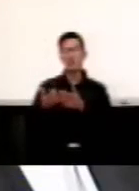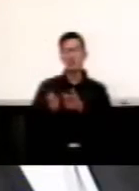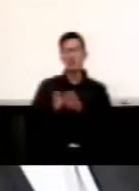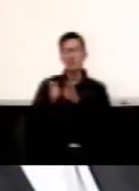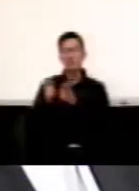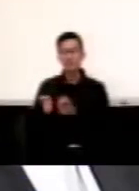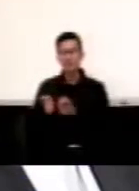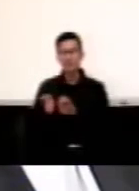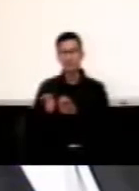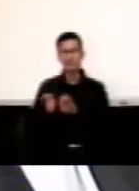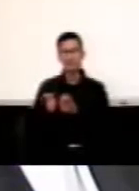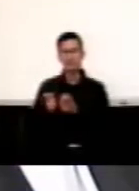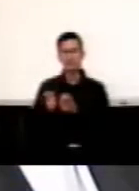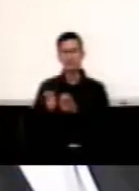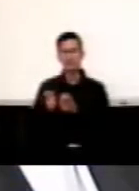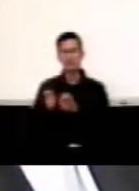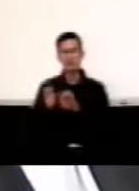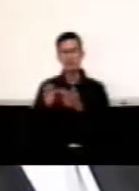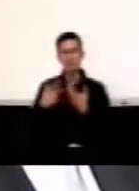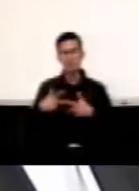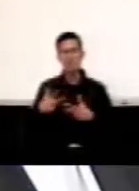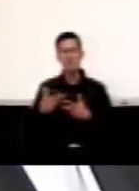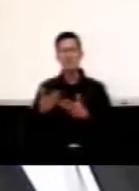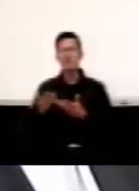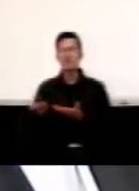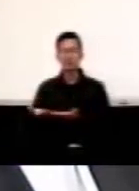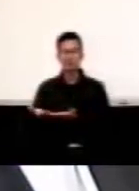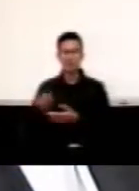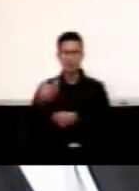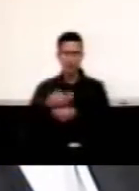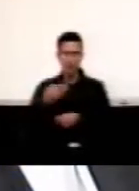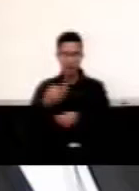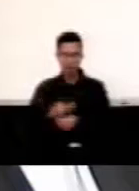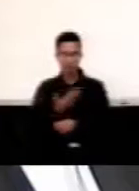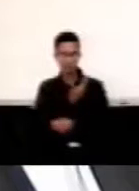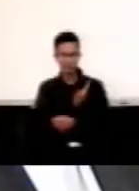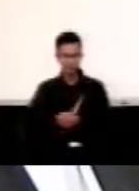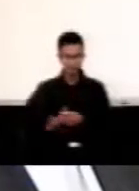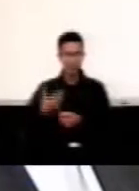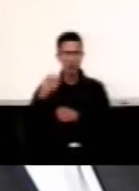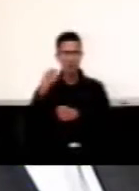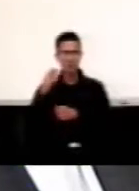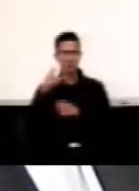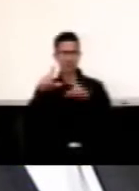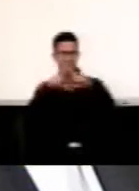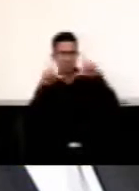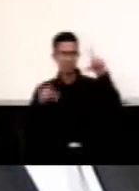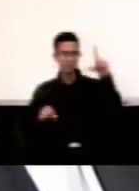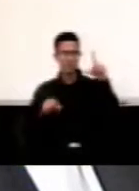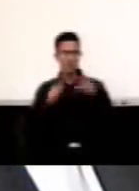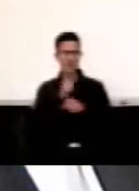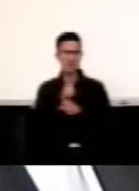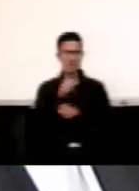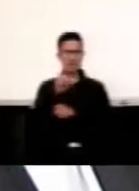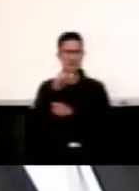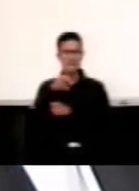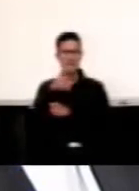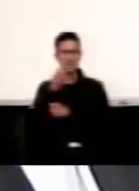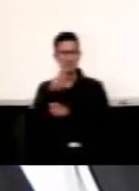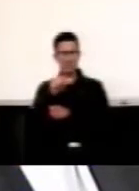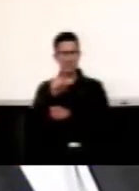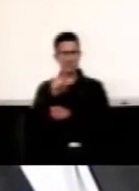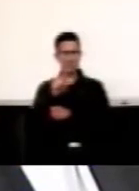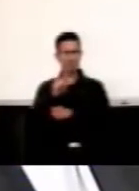una figura representativa, que en este caso es el actual presidente de la República, el licenciado Andrés Manuel López Obrador,